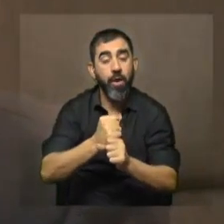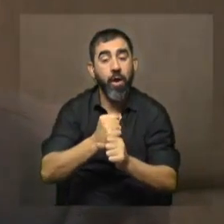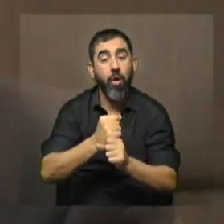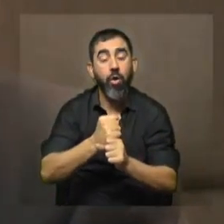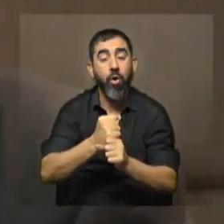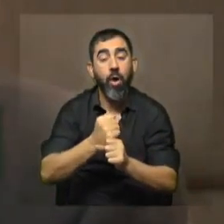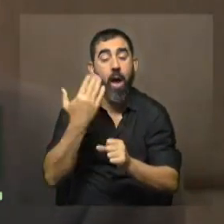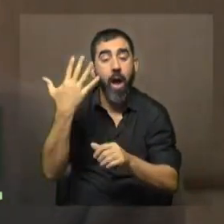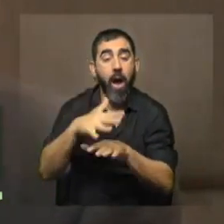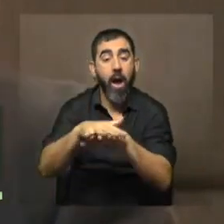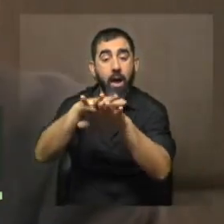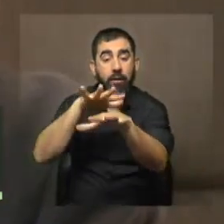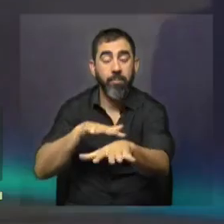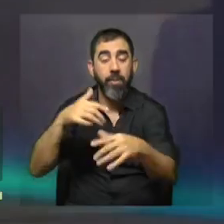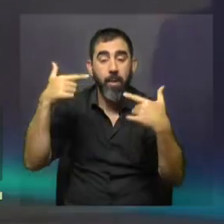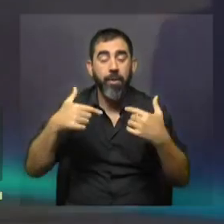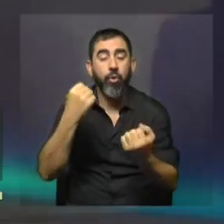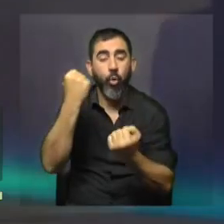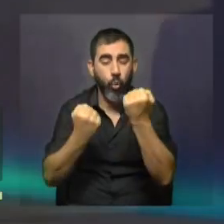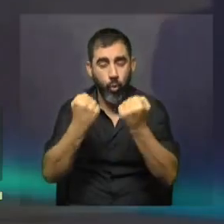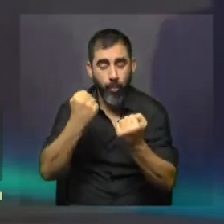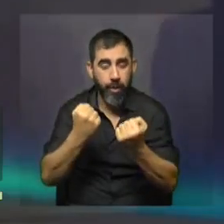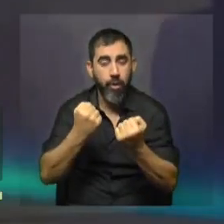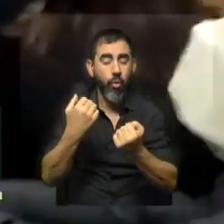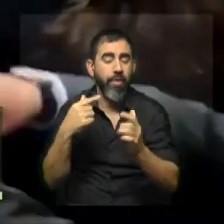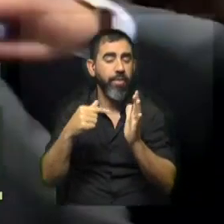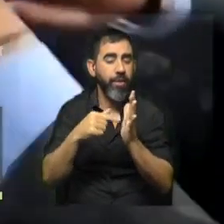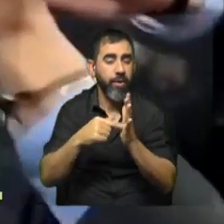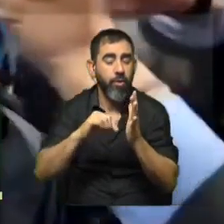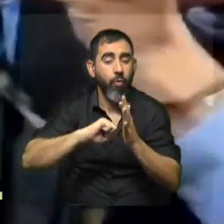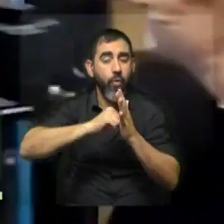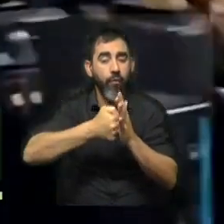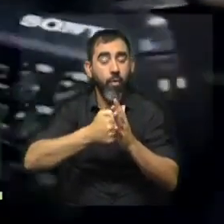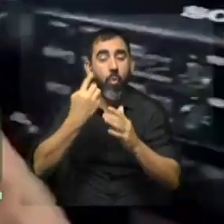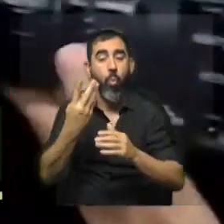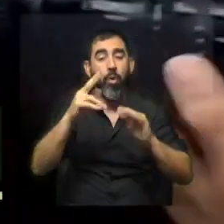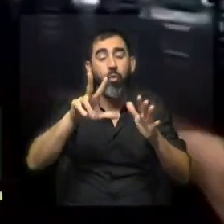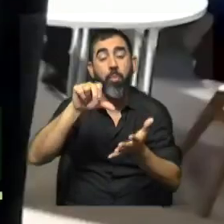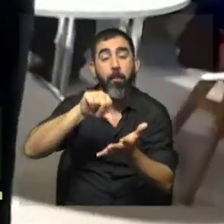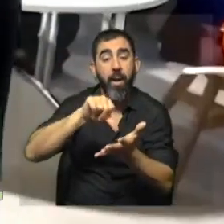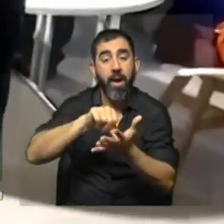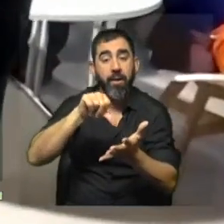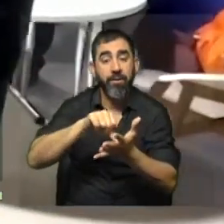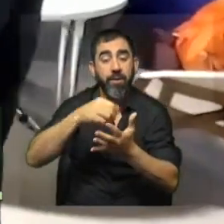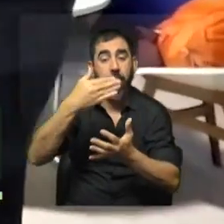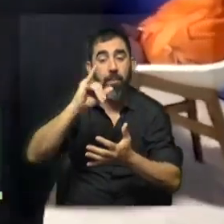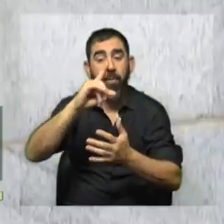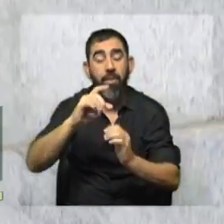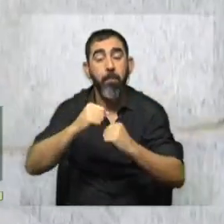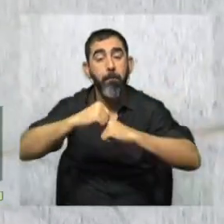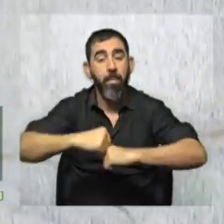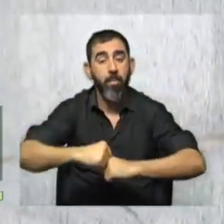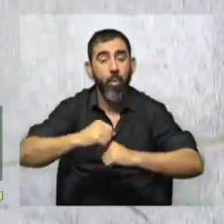de la Asamblea, compuesta por ministros de Economía, Hacienda o directivos de bancos centrales de los 48 países miembros del BID, decidieron